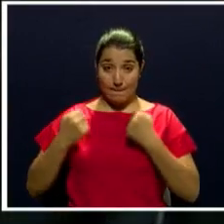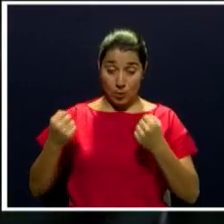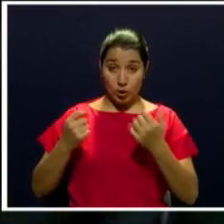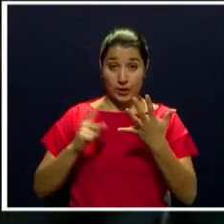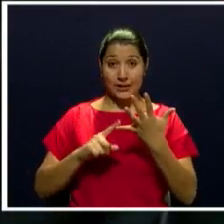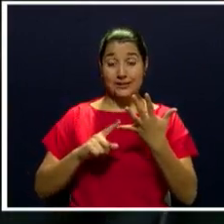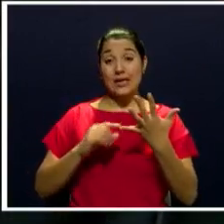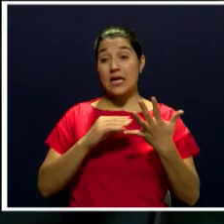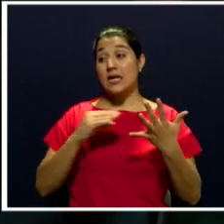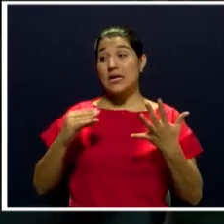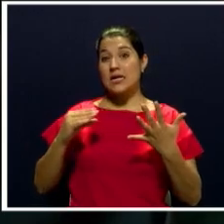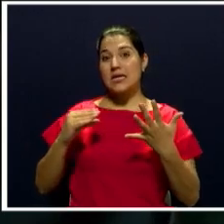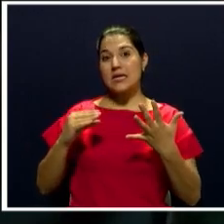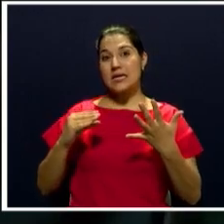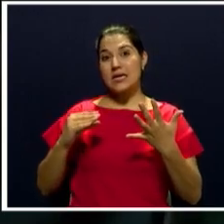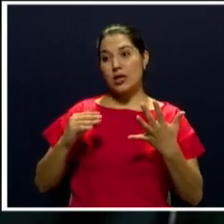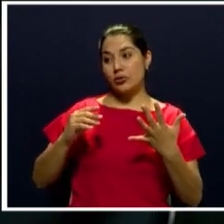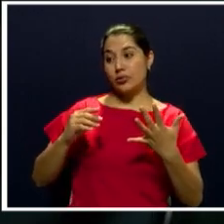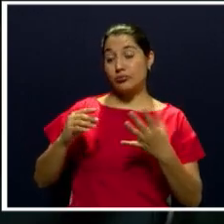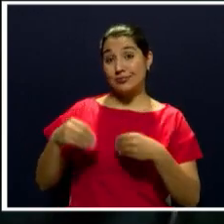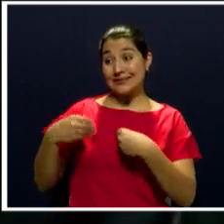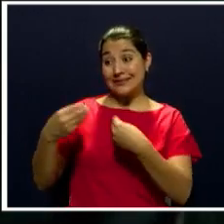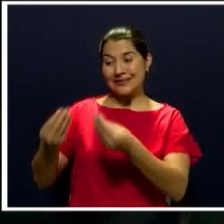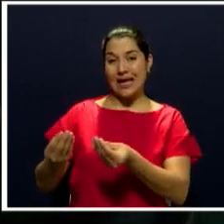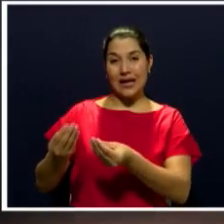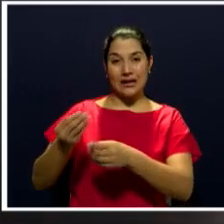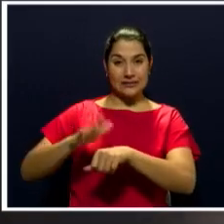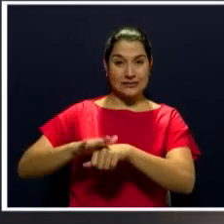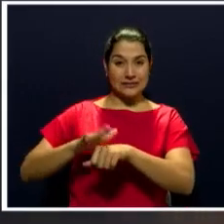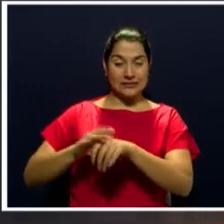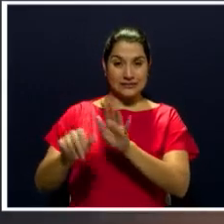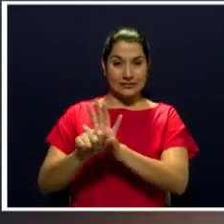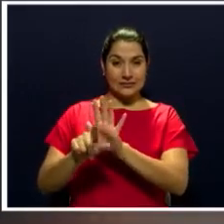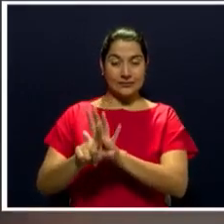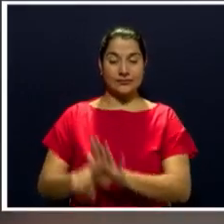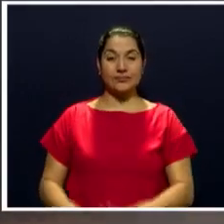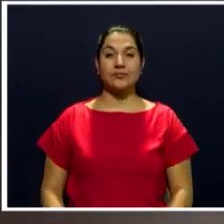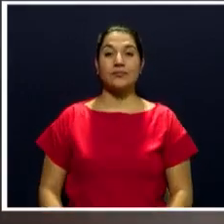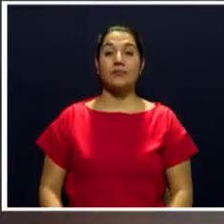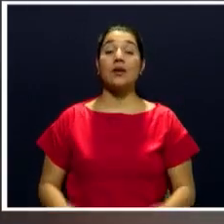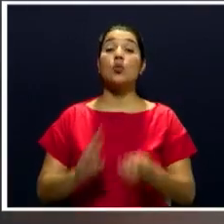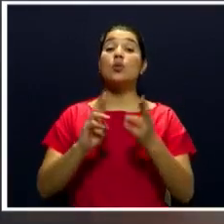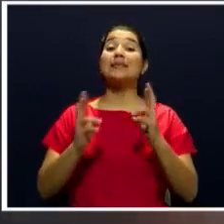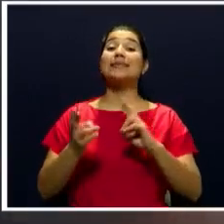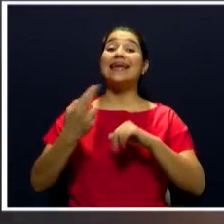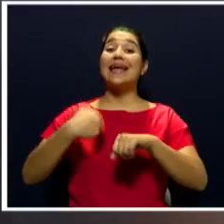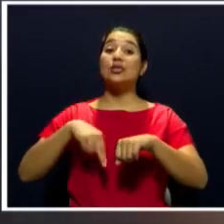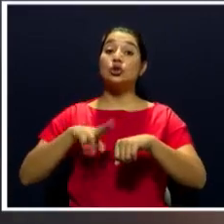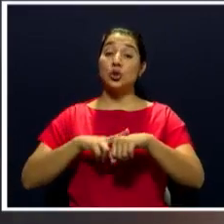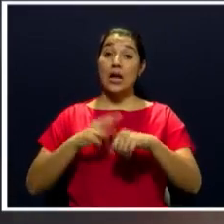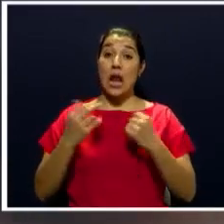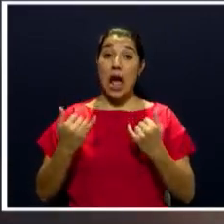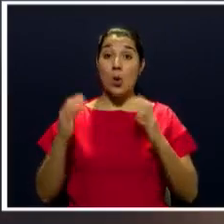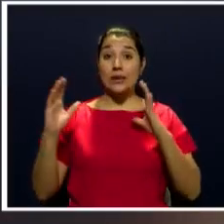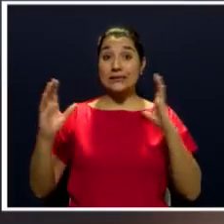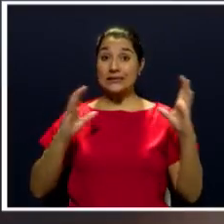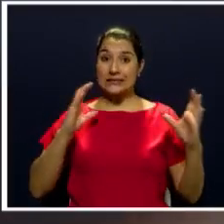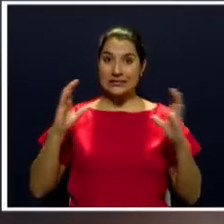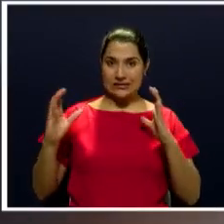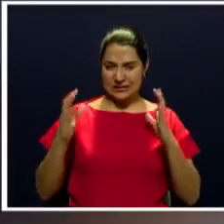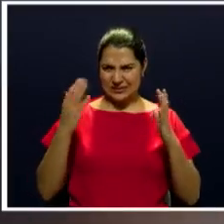legislar otorgada de forma exclusiva a la Asamblea Legislativa. Restauración Nacional celebra esta